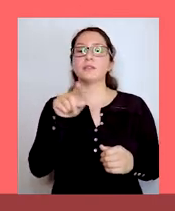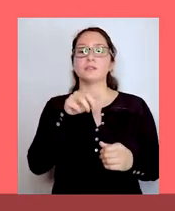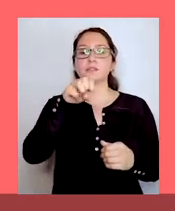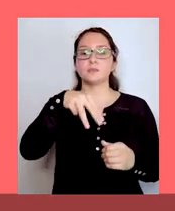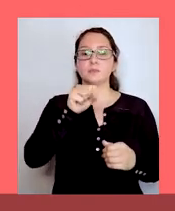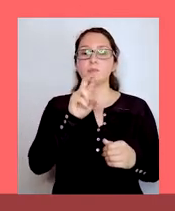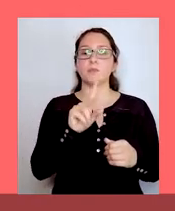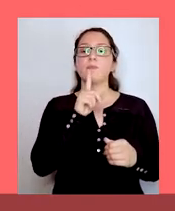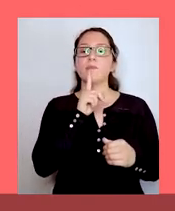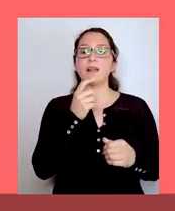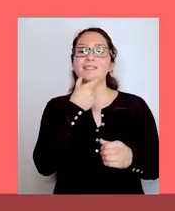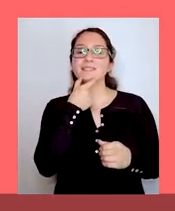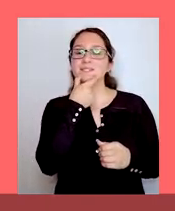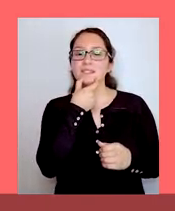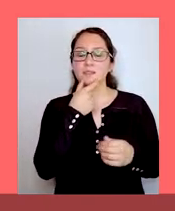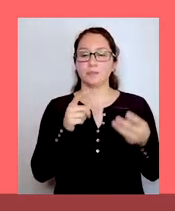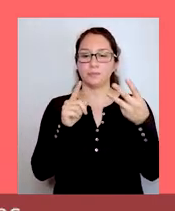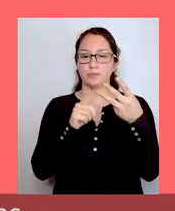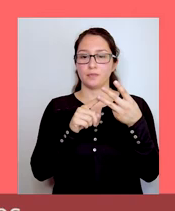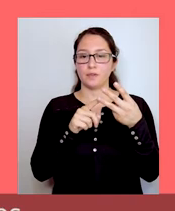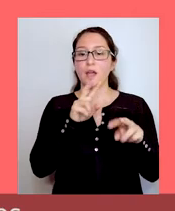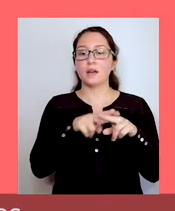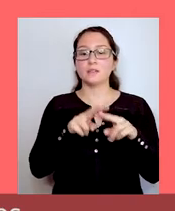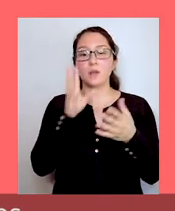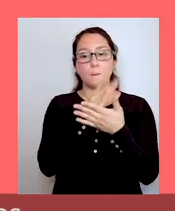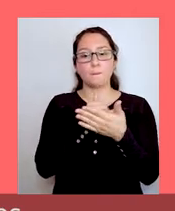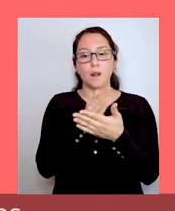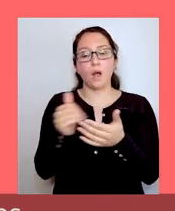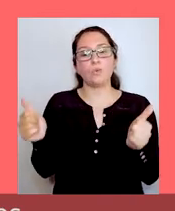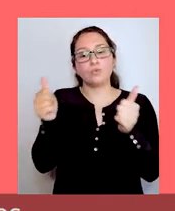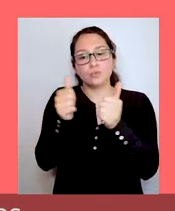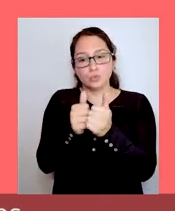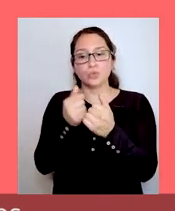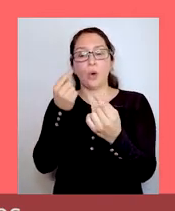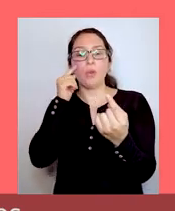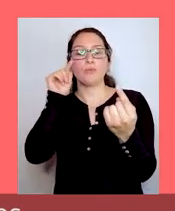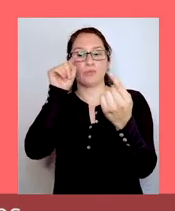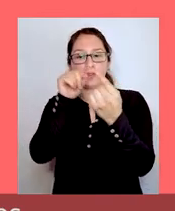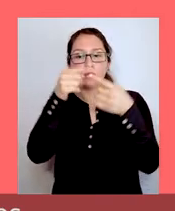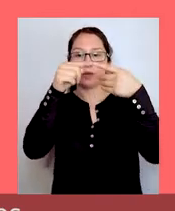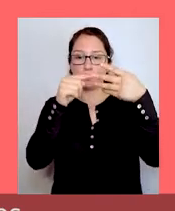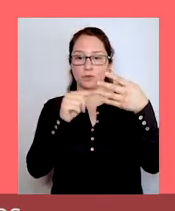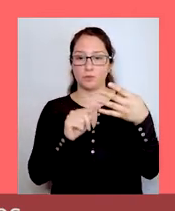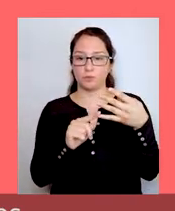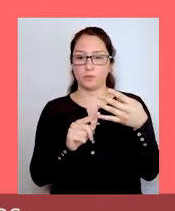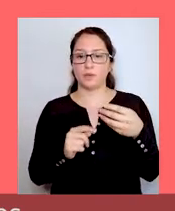SMART, por su sigla en inglés. 3. Establecer estrategias de acuerdo con los objetivos